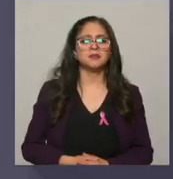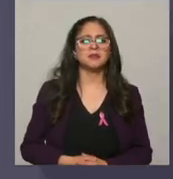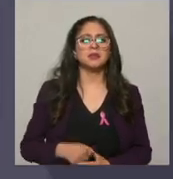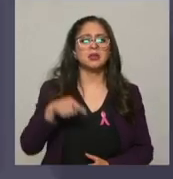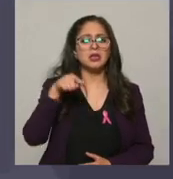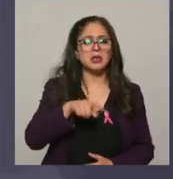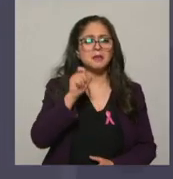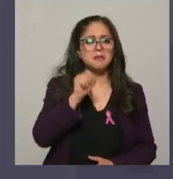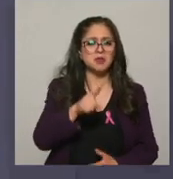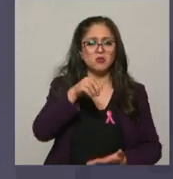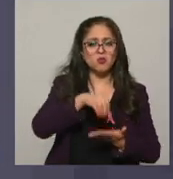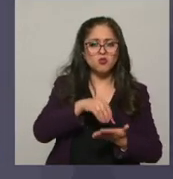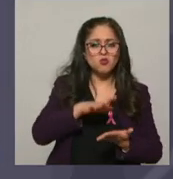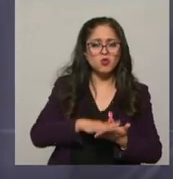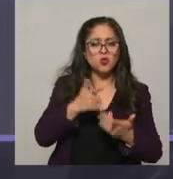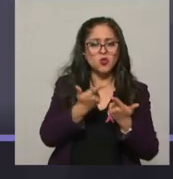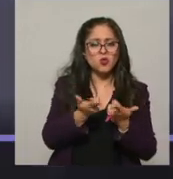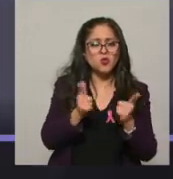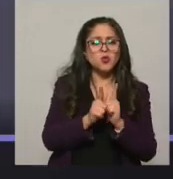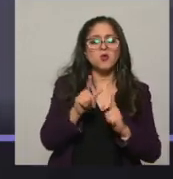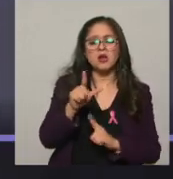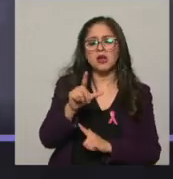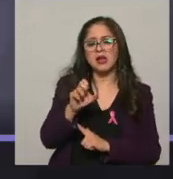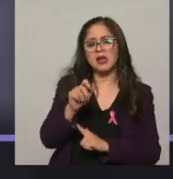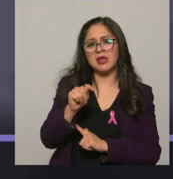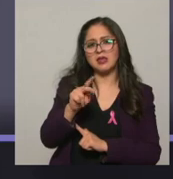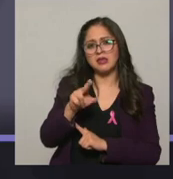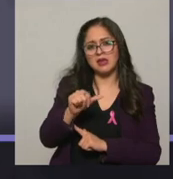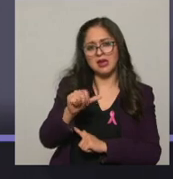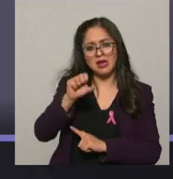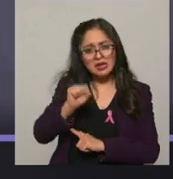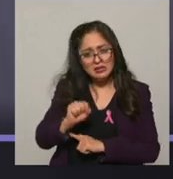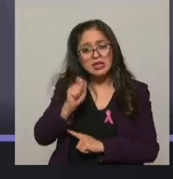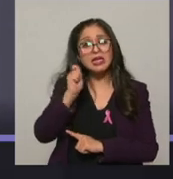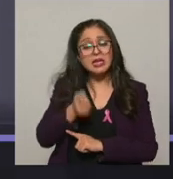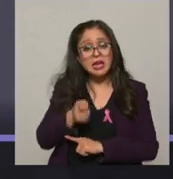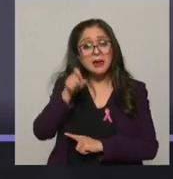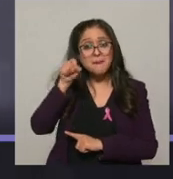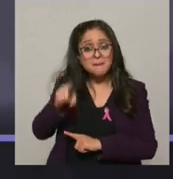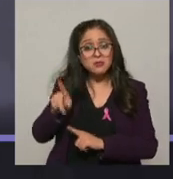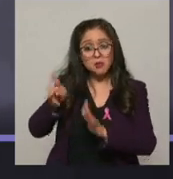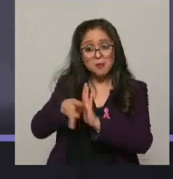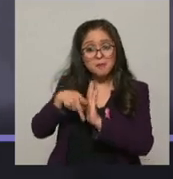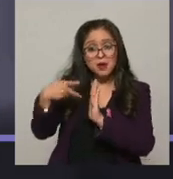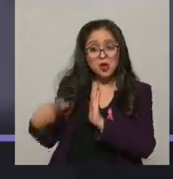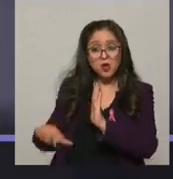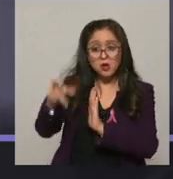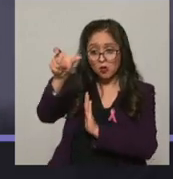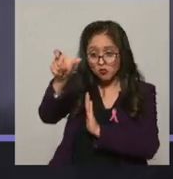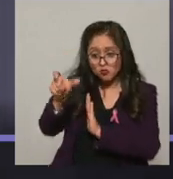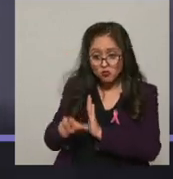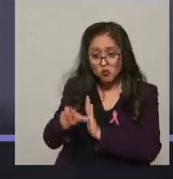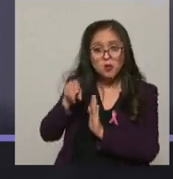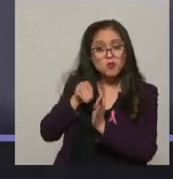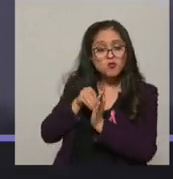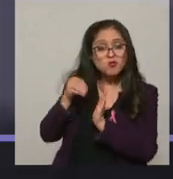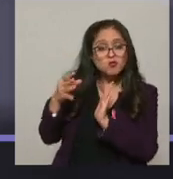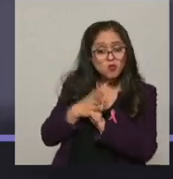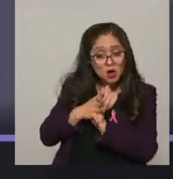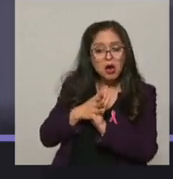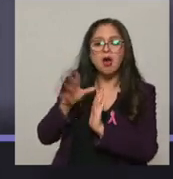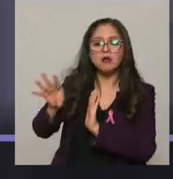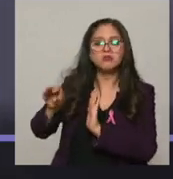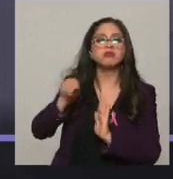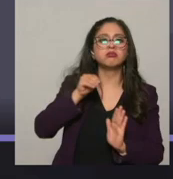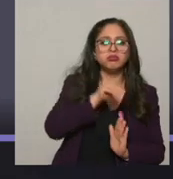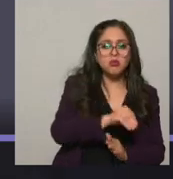registros que tiene Letra S es que solo son a partir de publicaciones de periódicos, si no me equivoco, eventualmente de alguna denuncia